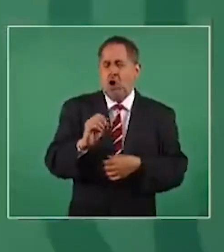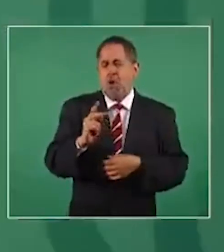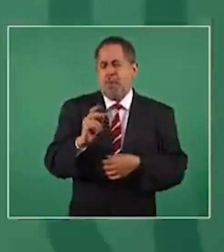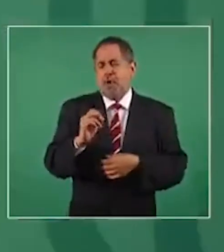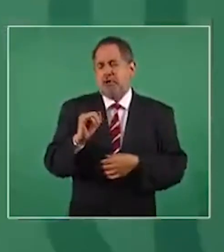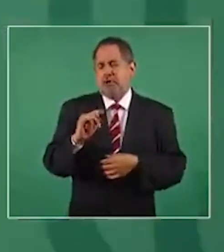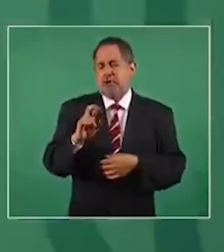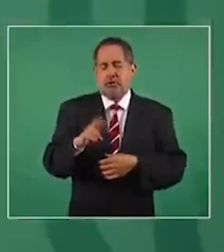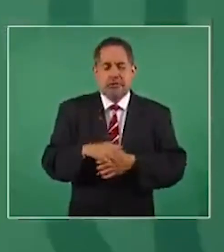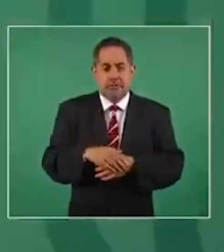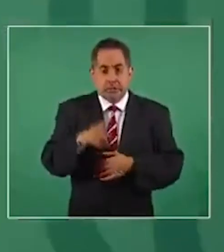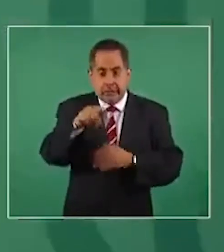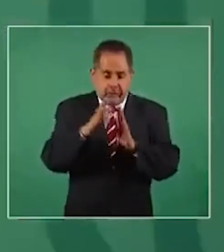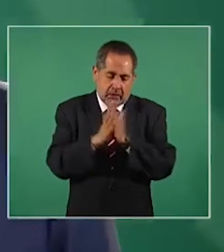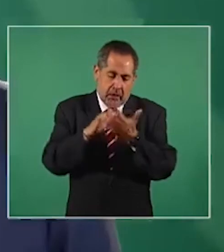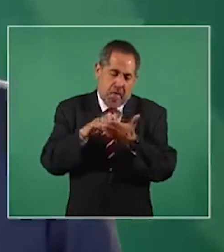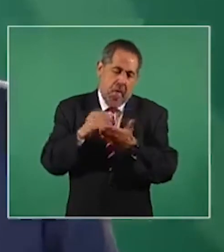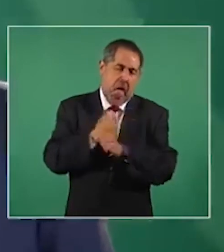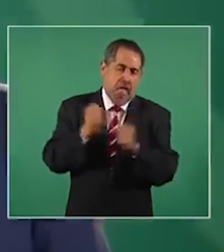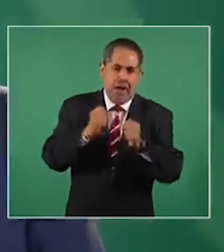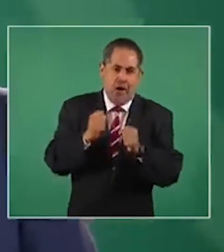no se van a aburrir